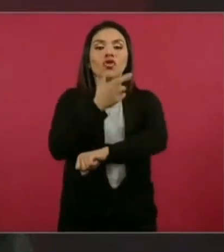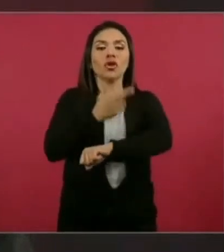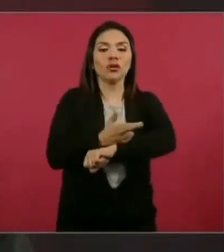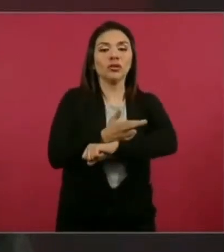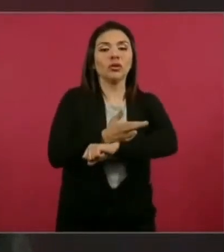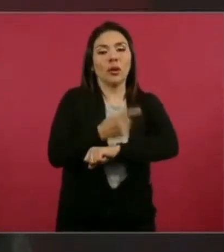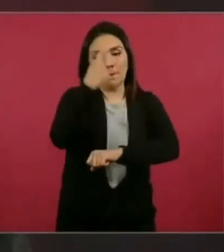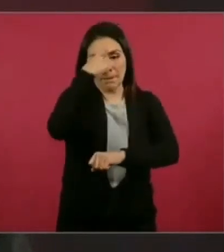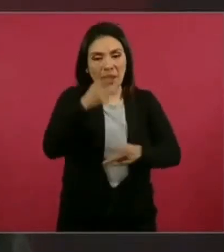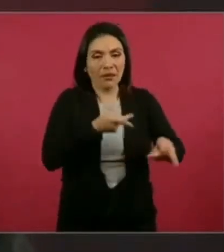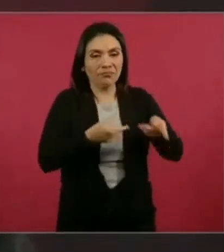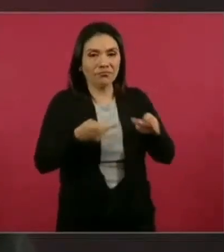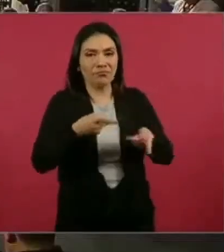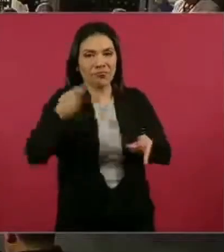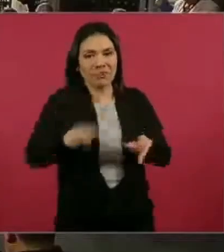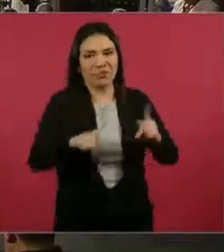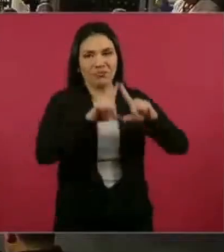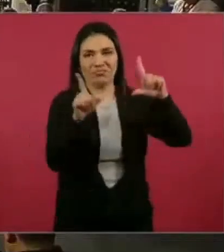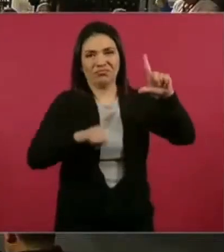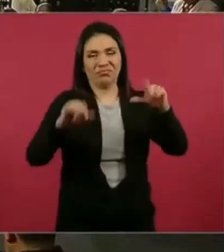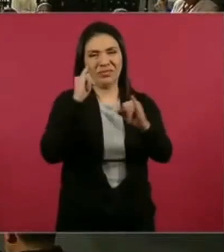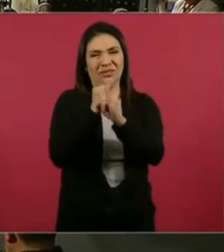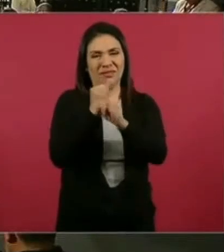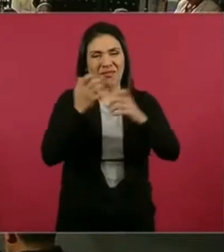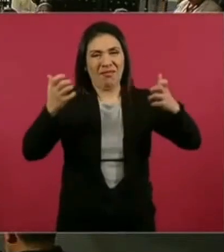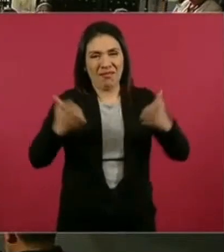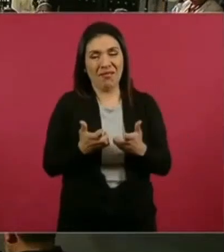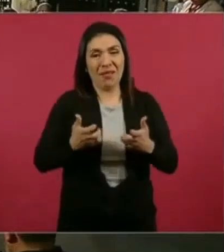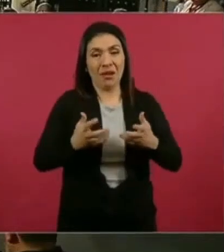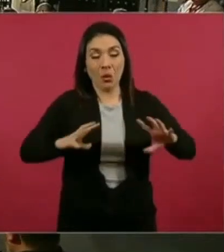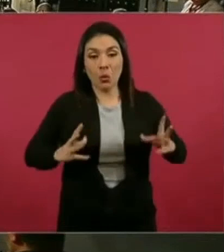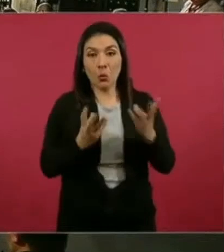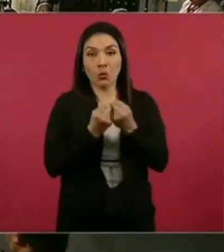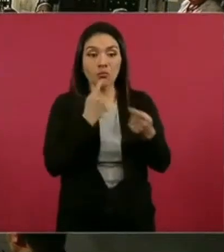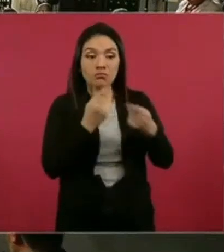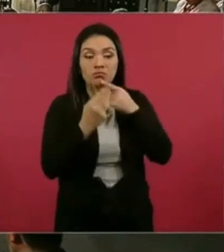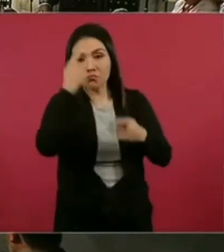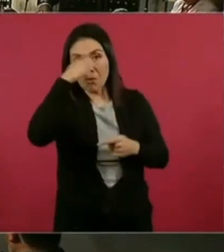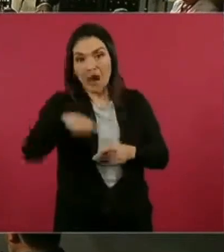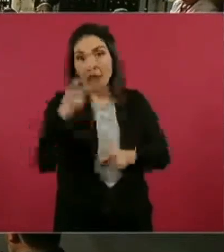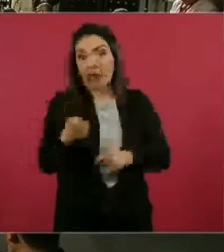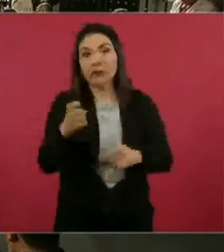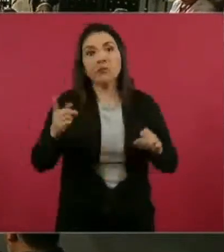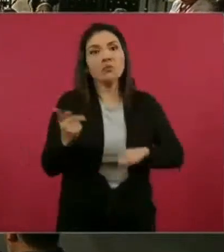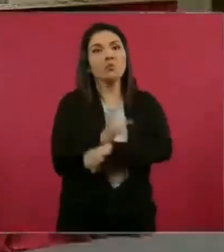Coordinación de Estrategia Digital Nacional elaboraron respecto a este incidente.